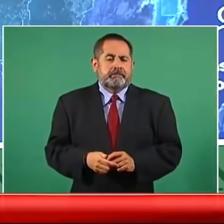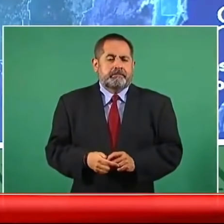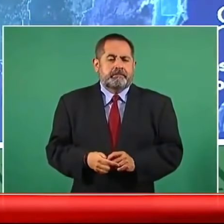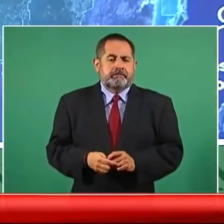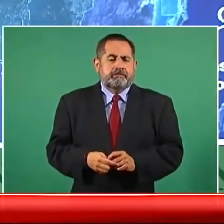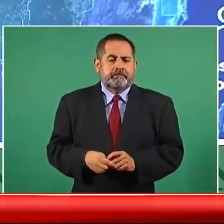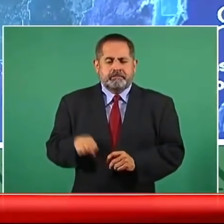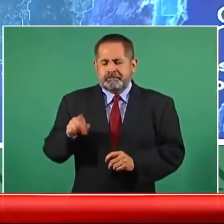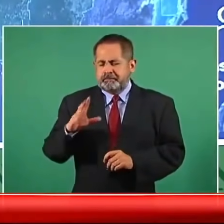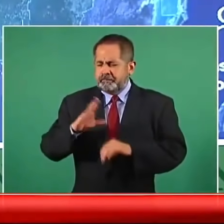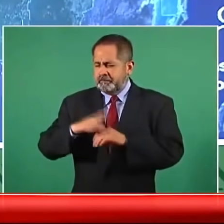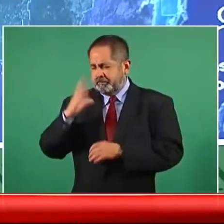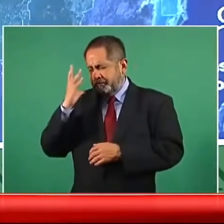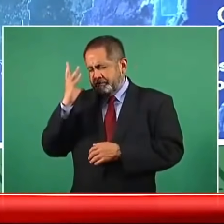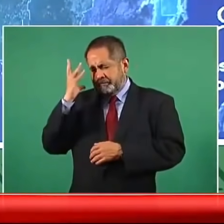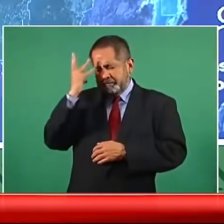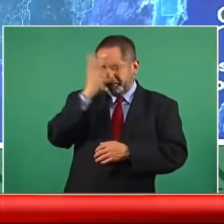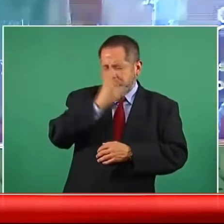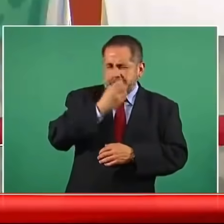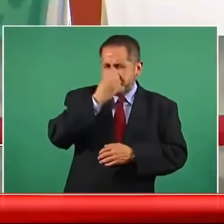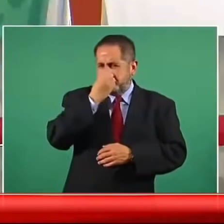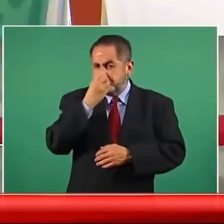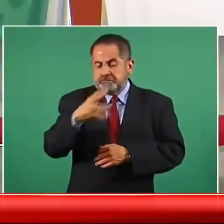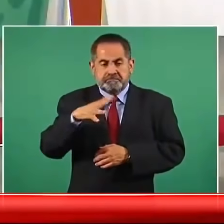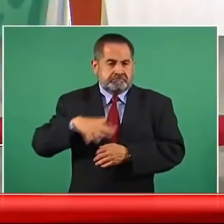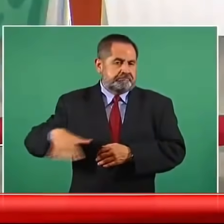lo más bello que puede haber.